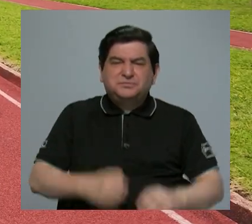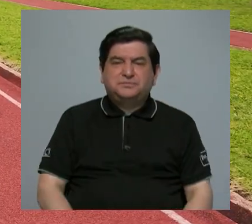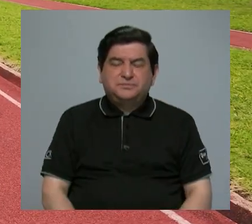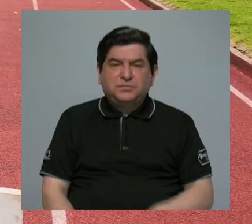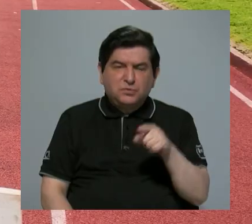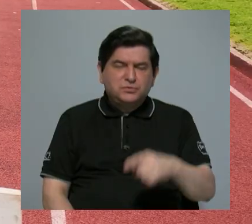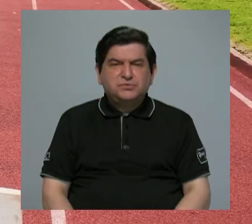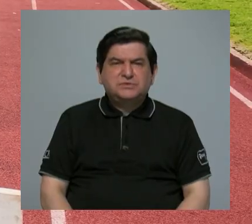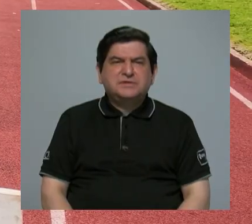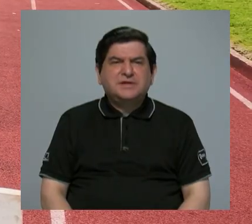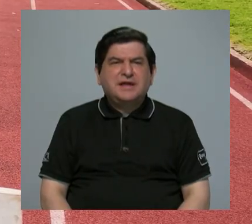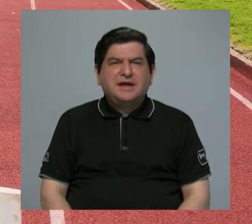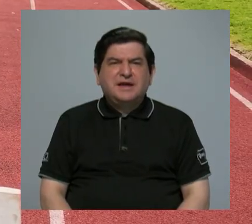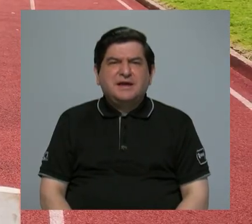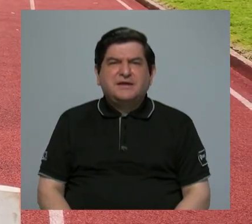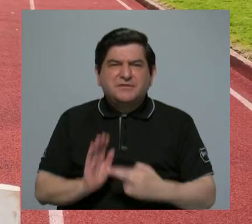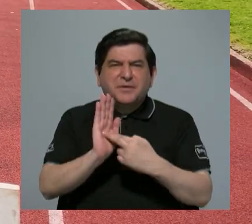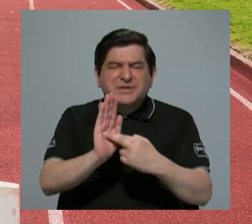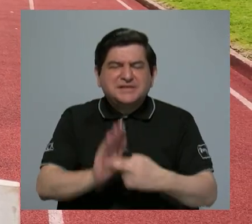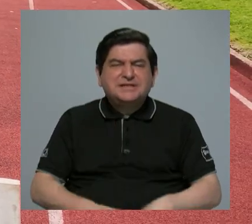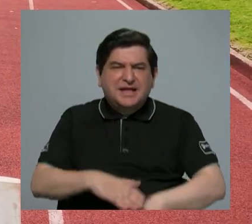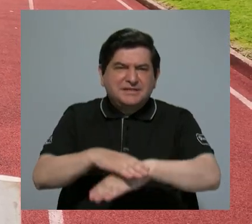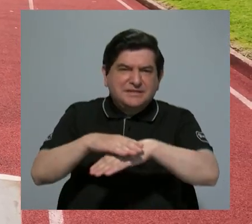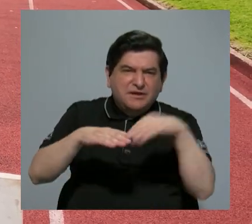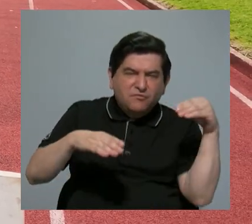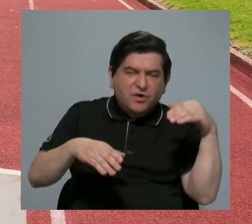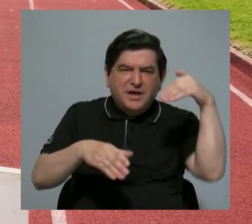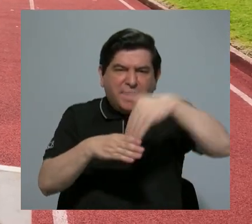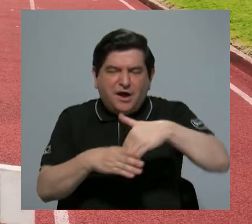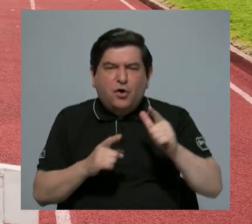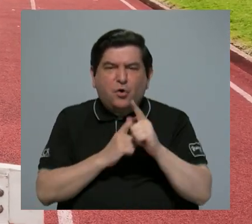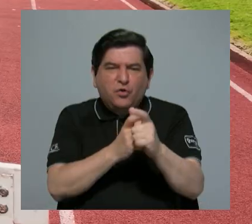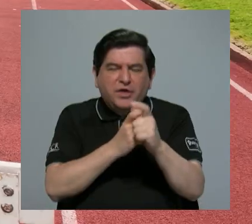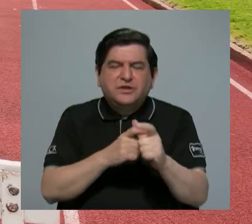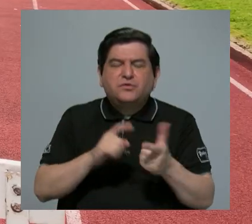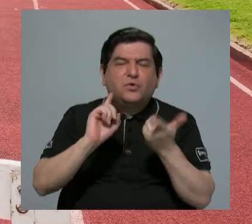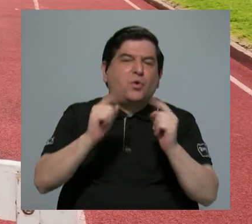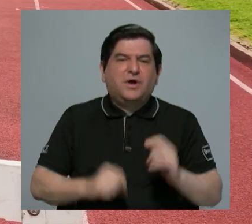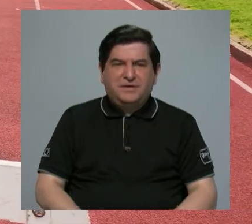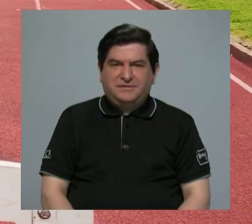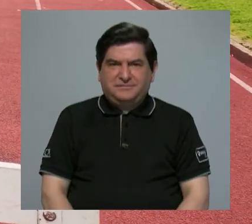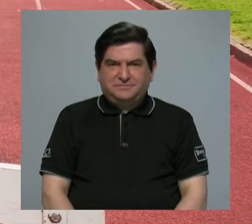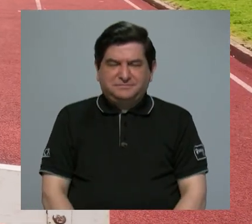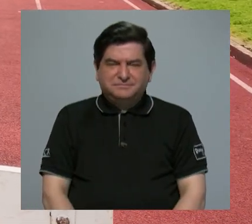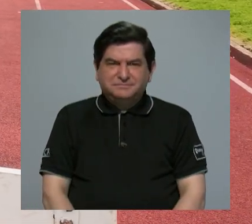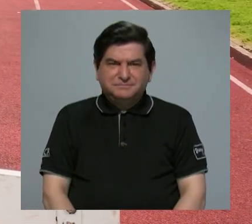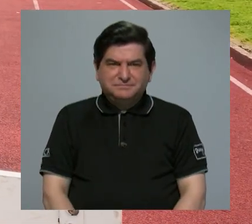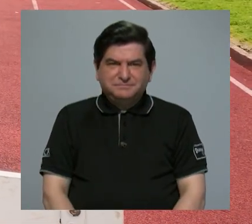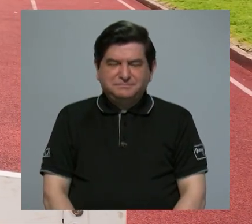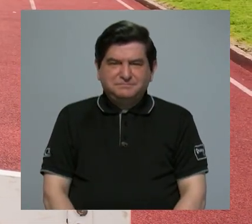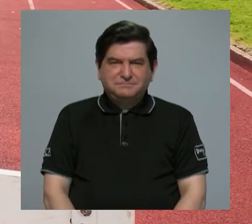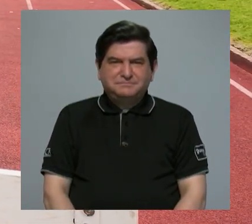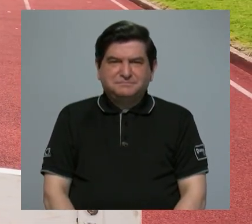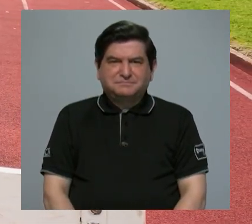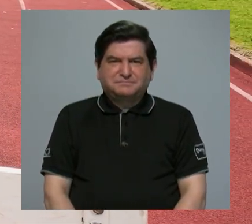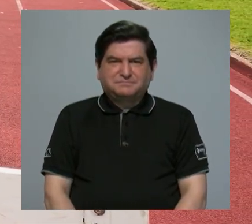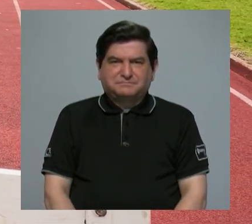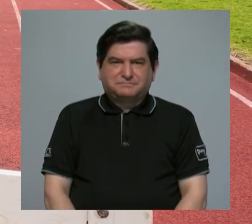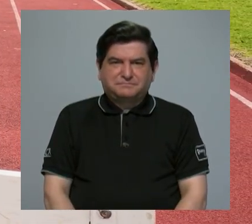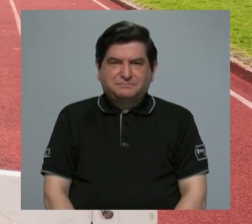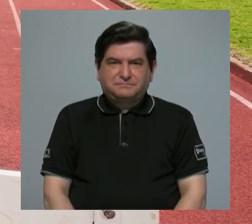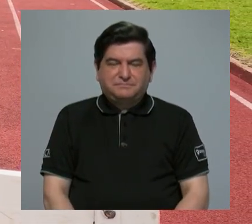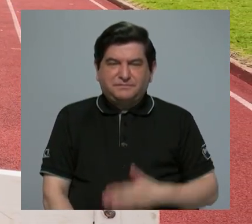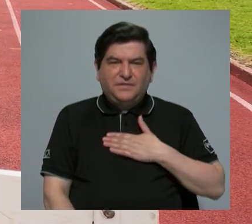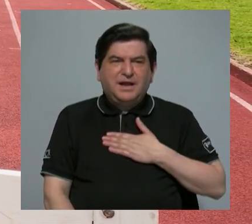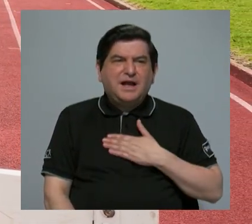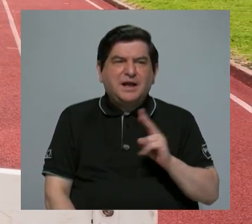es su referente deportivo fuera de la disciplina? ¿O dentro del atletismo, tal vez? Okay. A